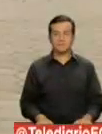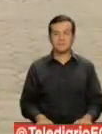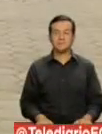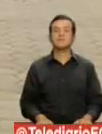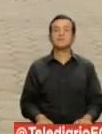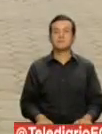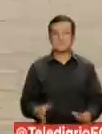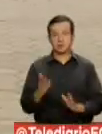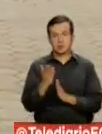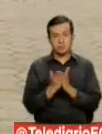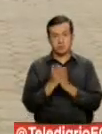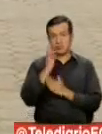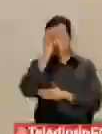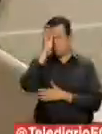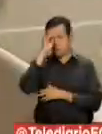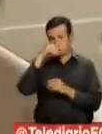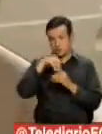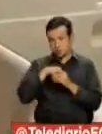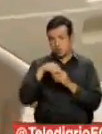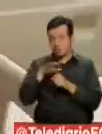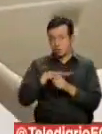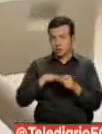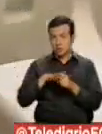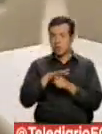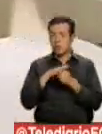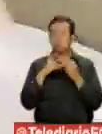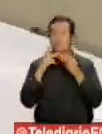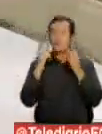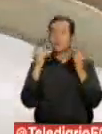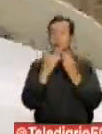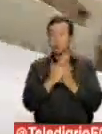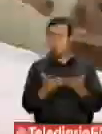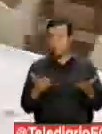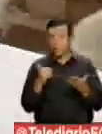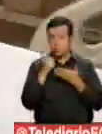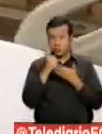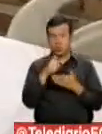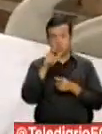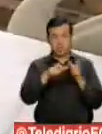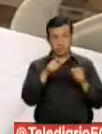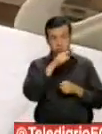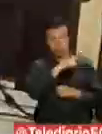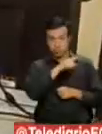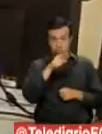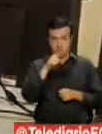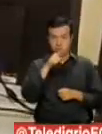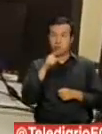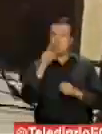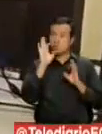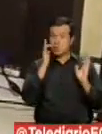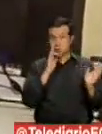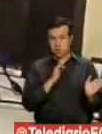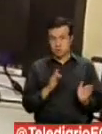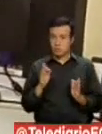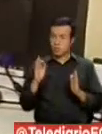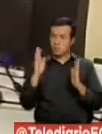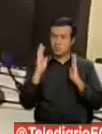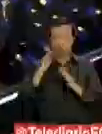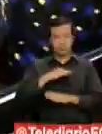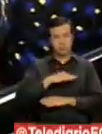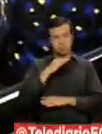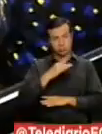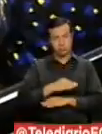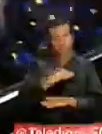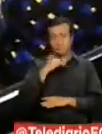Habilitar el servicio hospitalario de las casas de salud públicas para que las víctimas puedan recibir el tratamiento oportuno